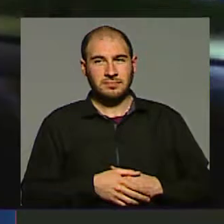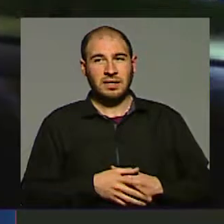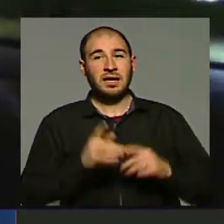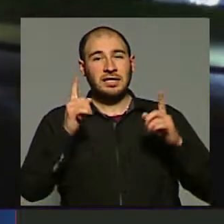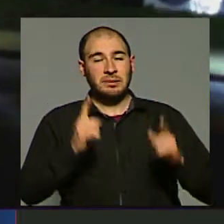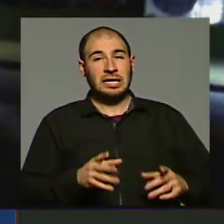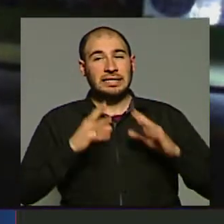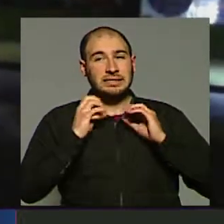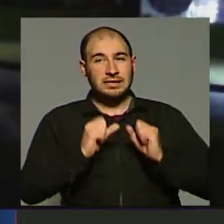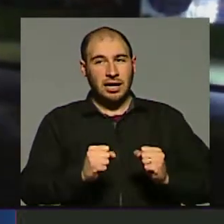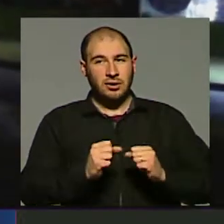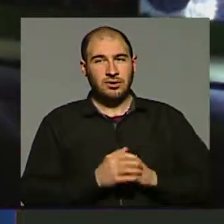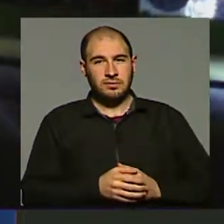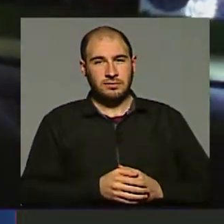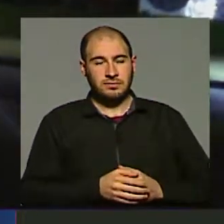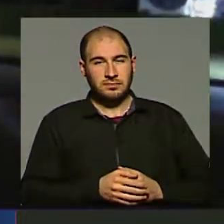También está el secretario